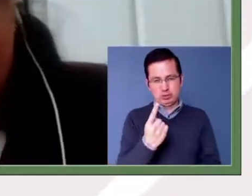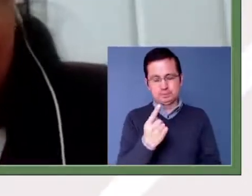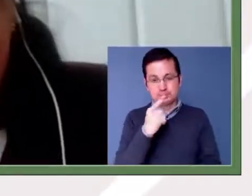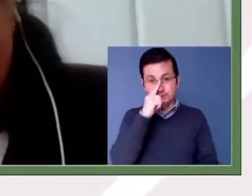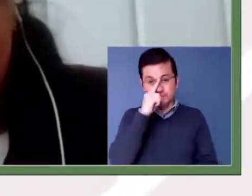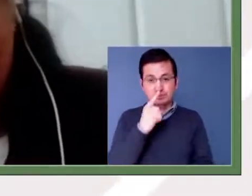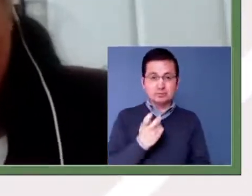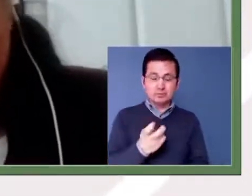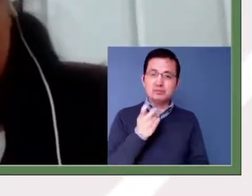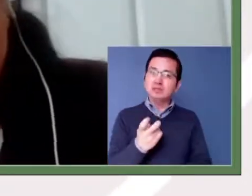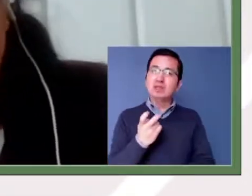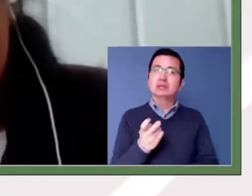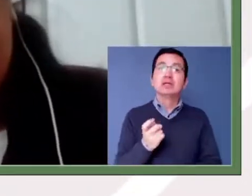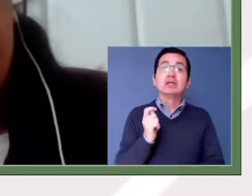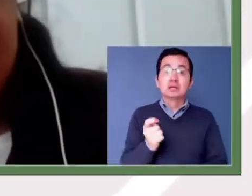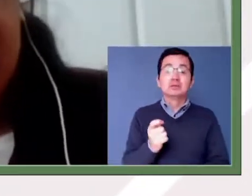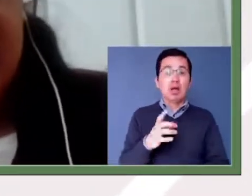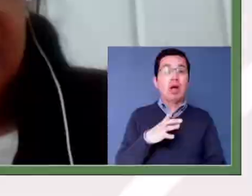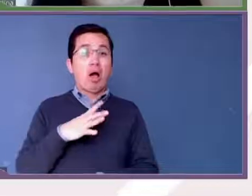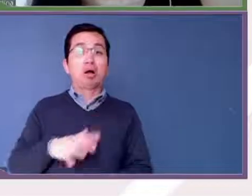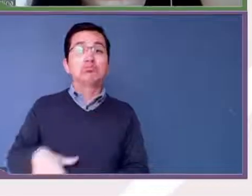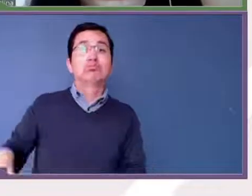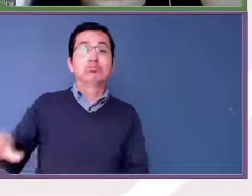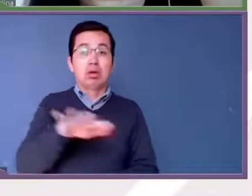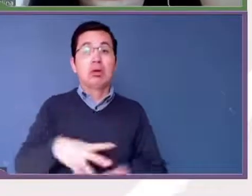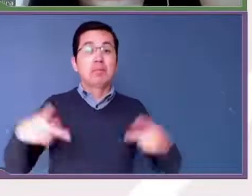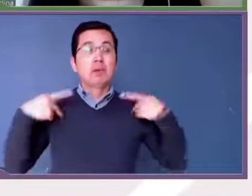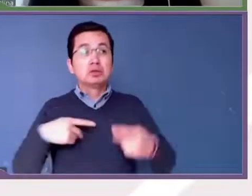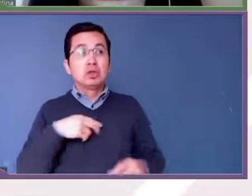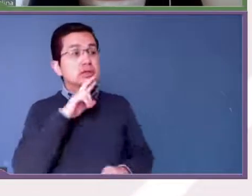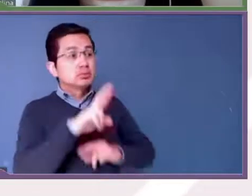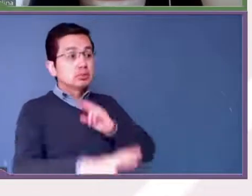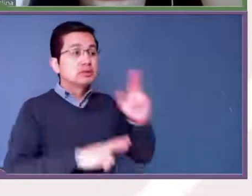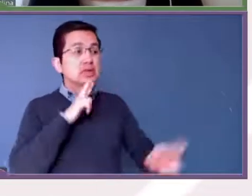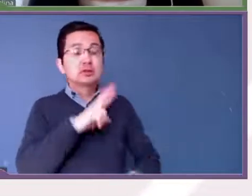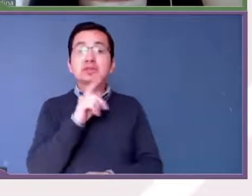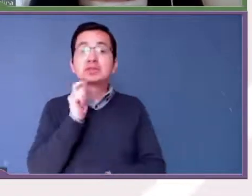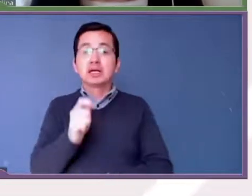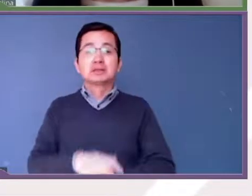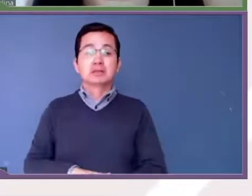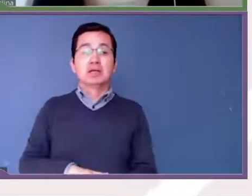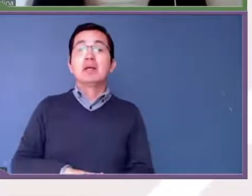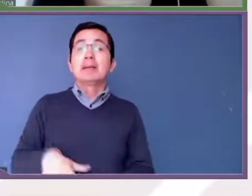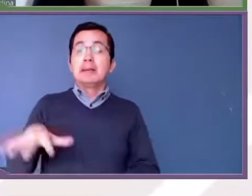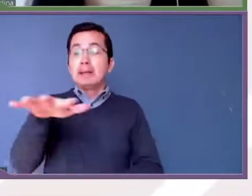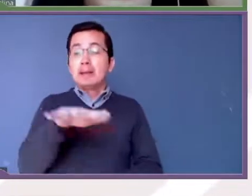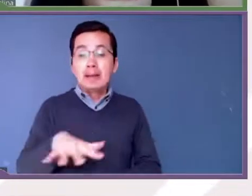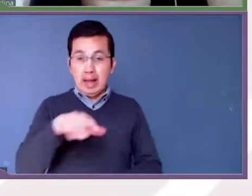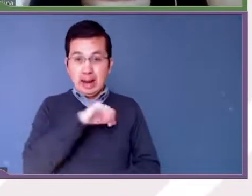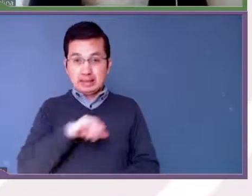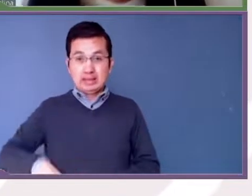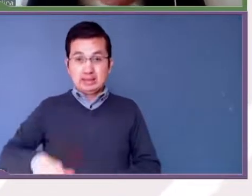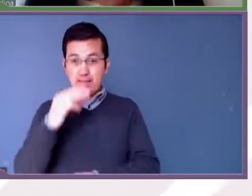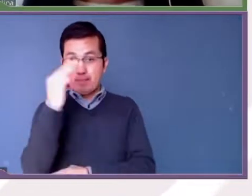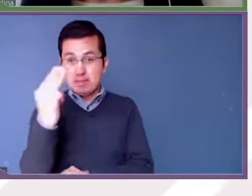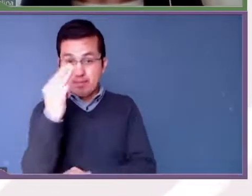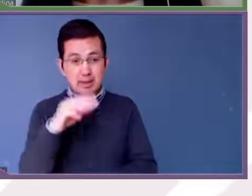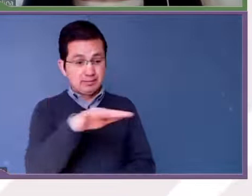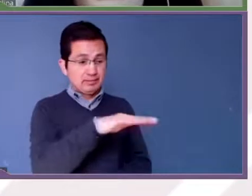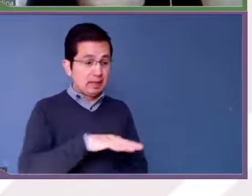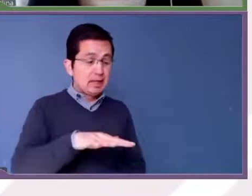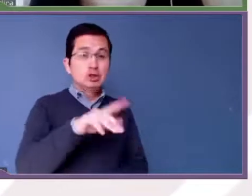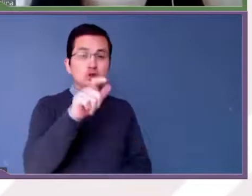hubo una generalidad de respuesta que Milpalta y Xochimilco fue la discriminación en el